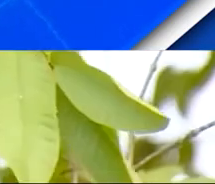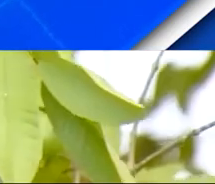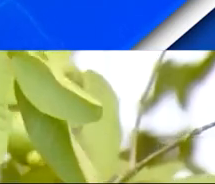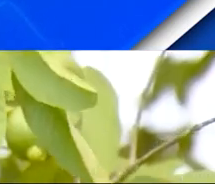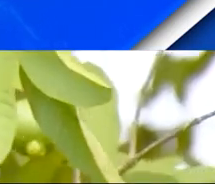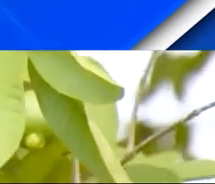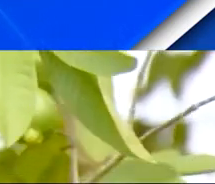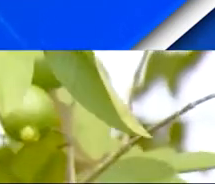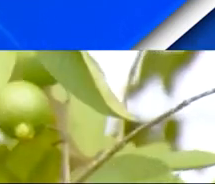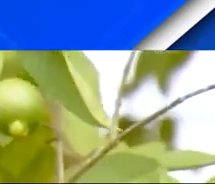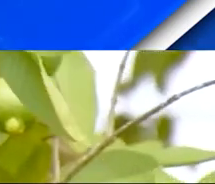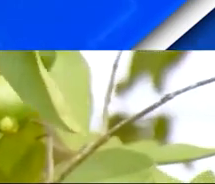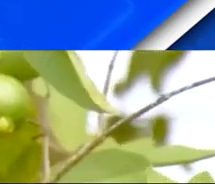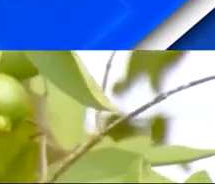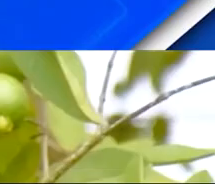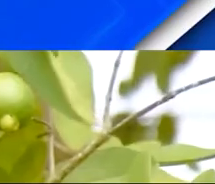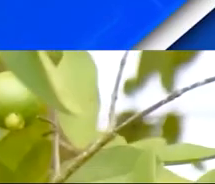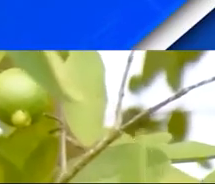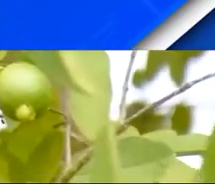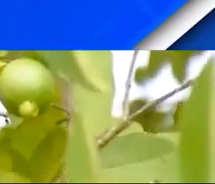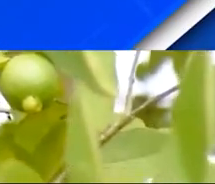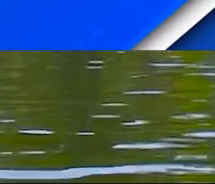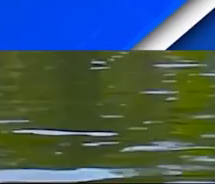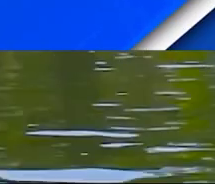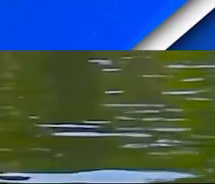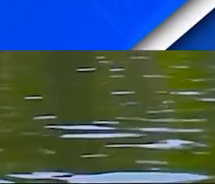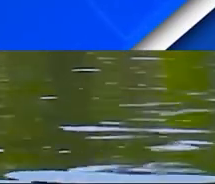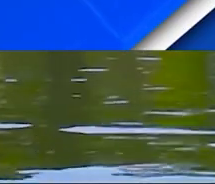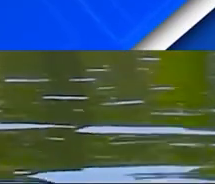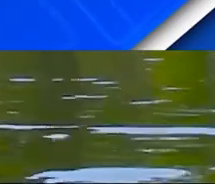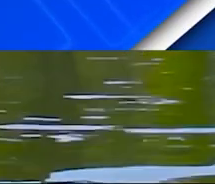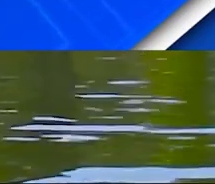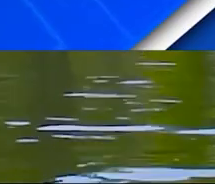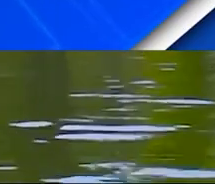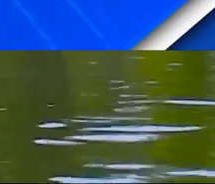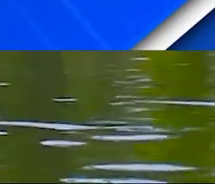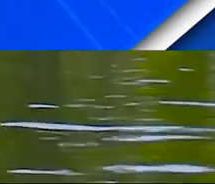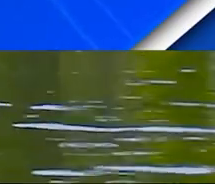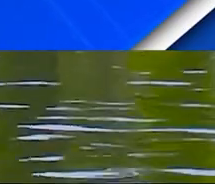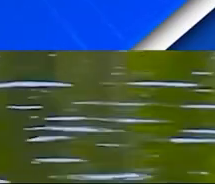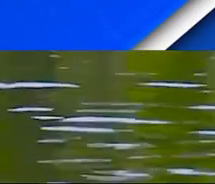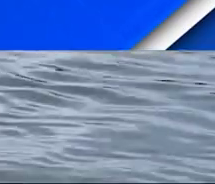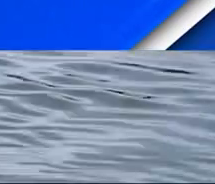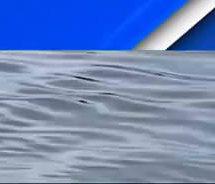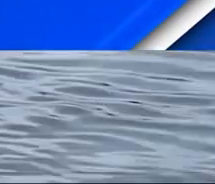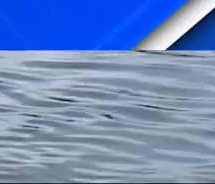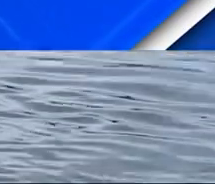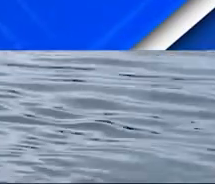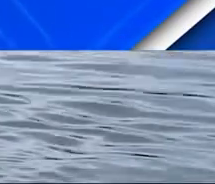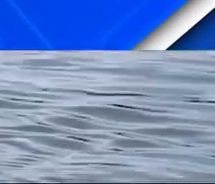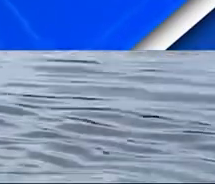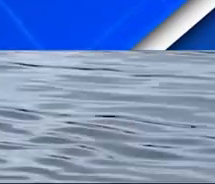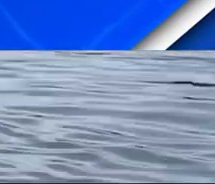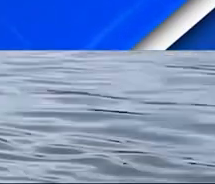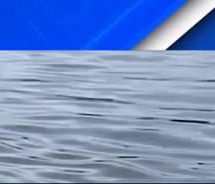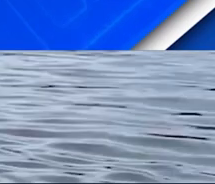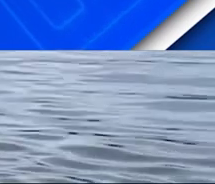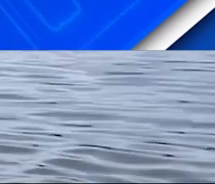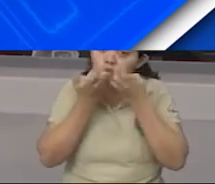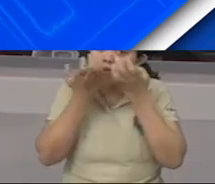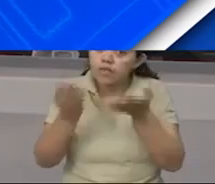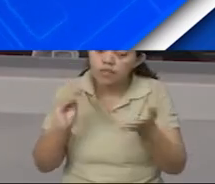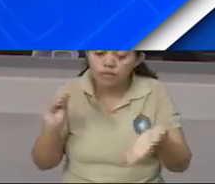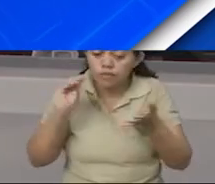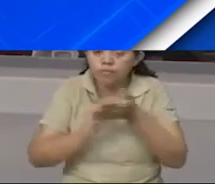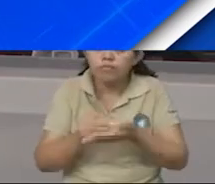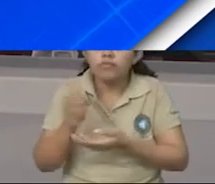medio ambiente y recursos naturales para su respectivo proceso de consulta y dictamen. Como resultado de la búsqueda y recopilación,